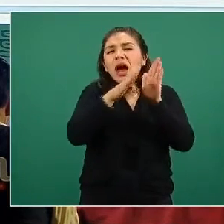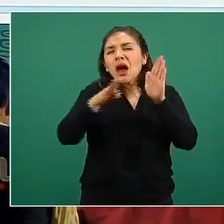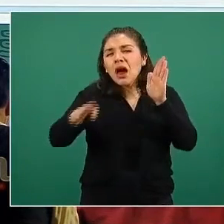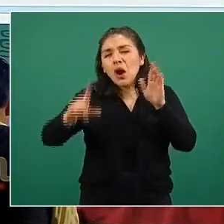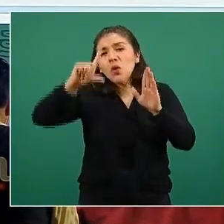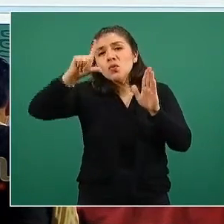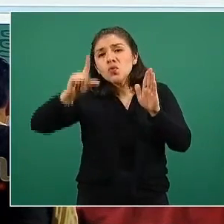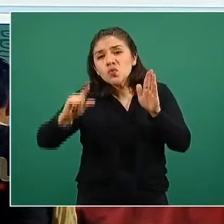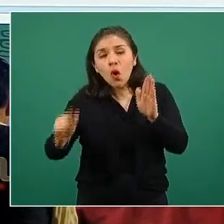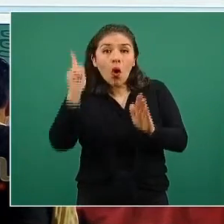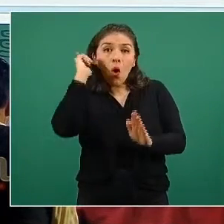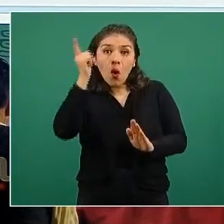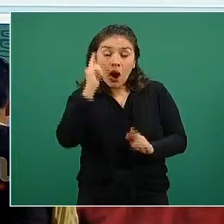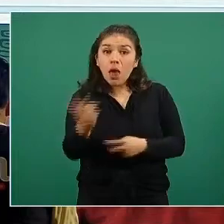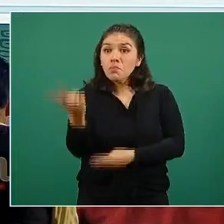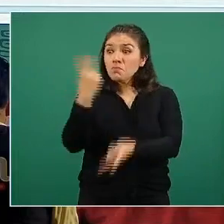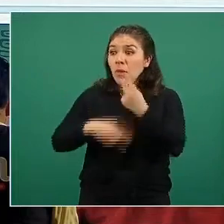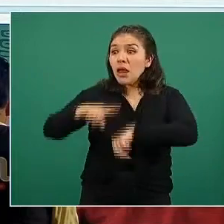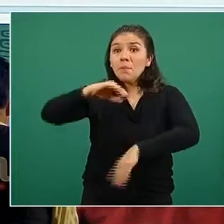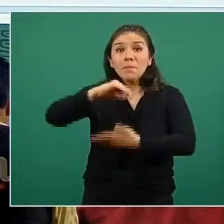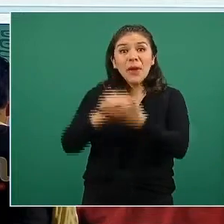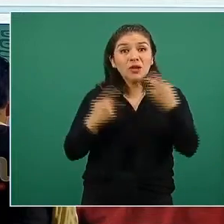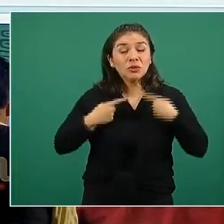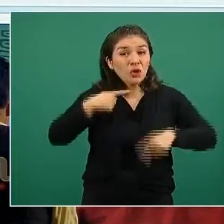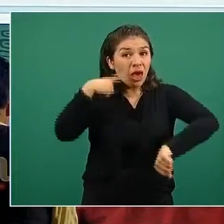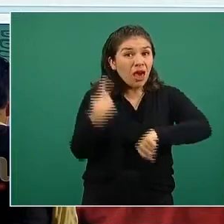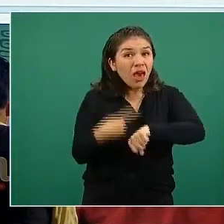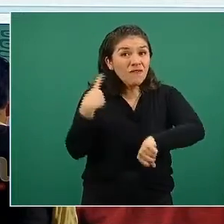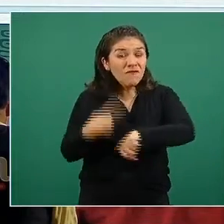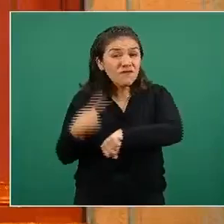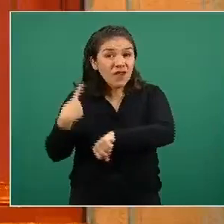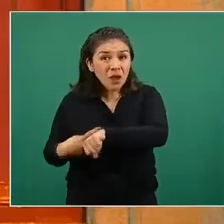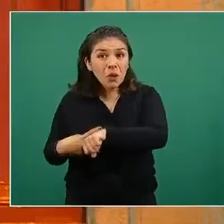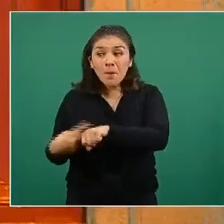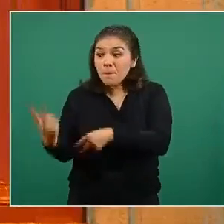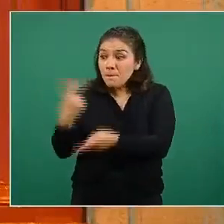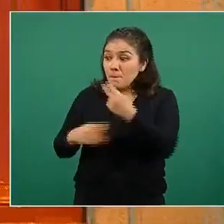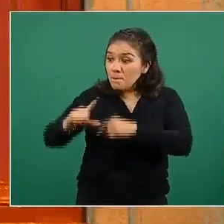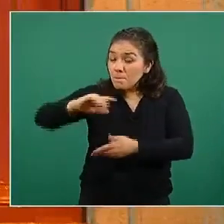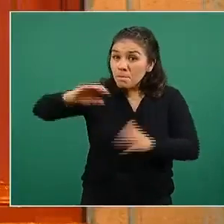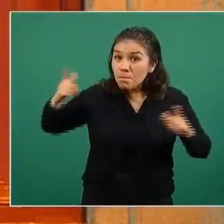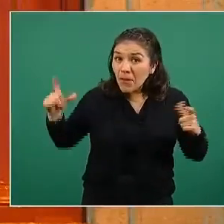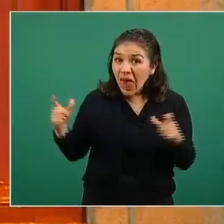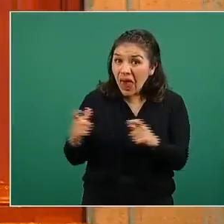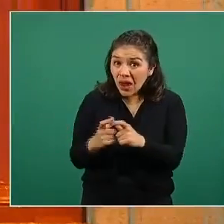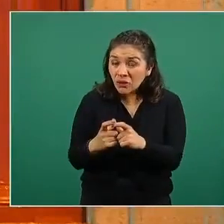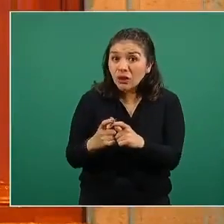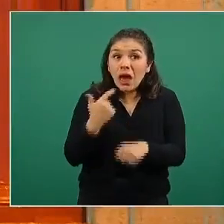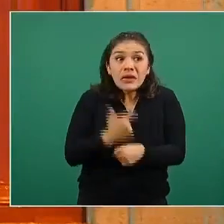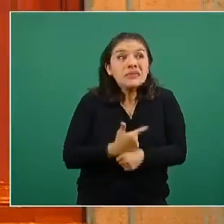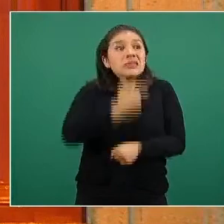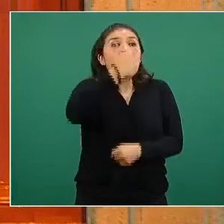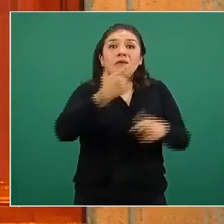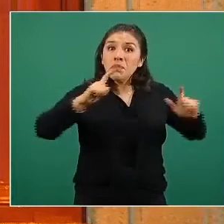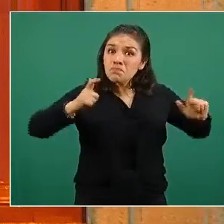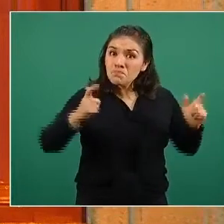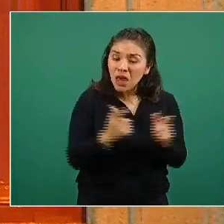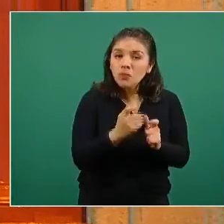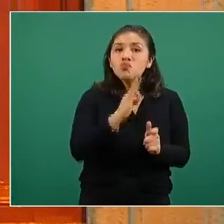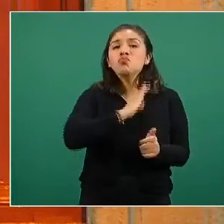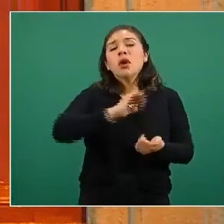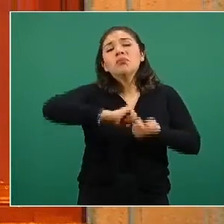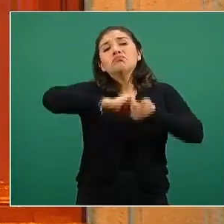se produzcan menos contagios, menos personas que enfermen, que estas agraven y que en su momento pues